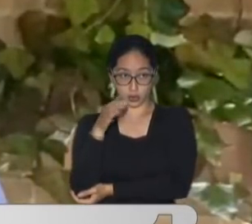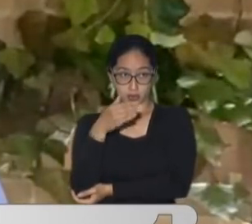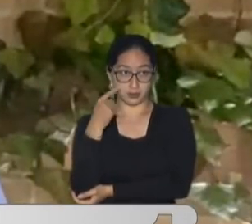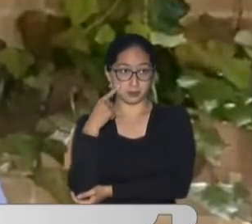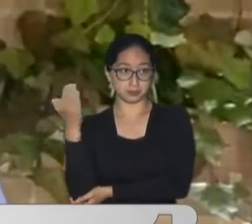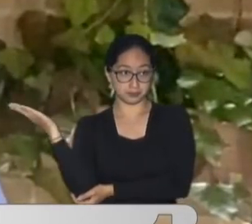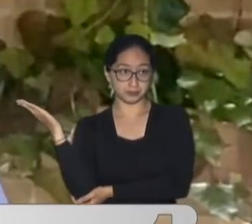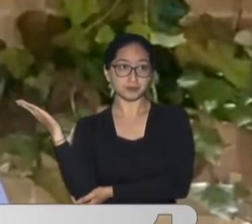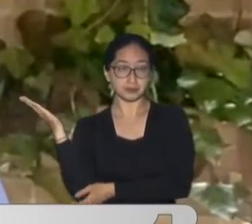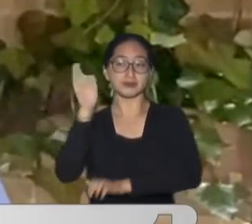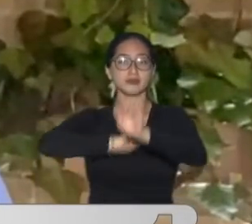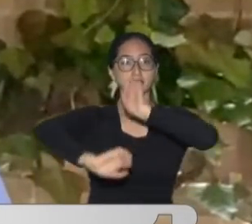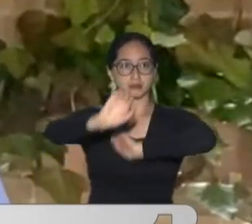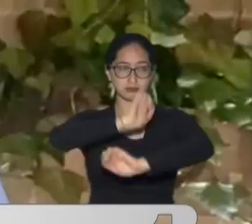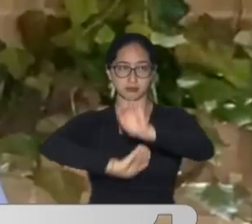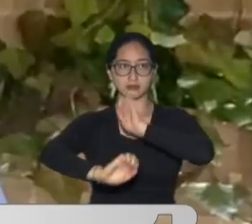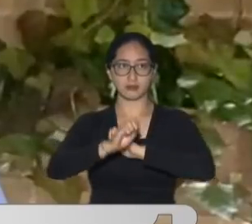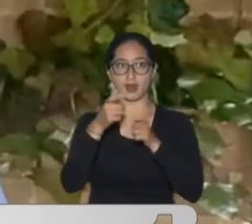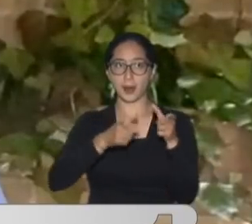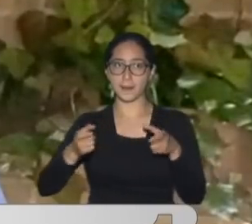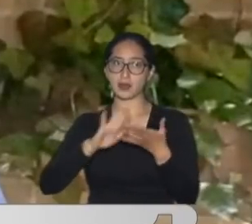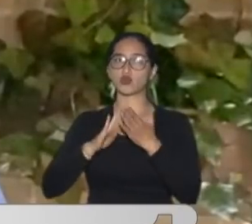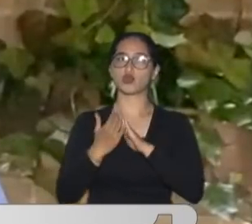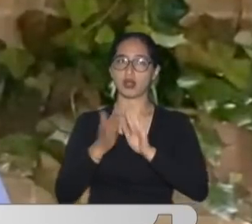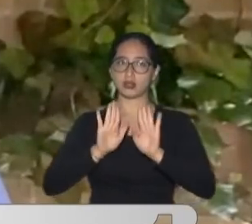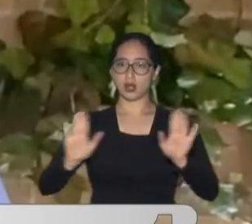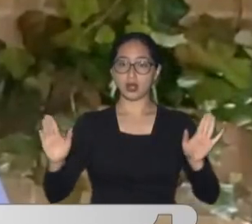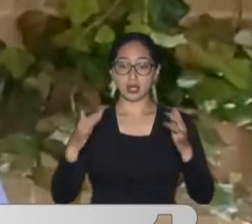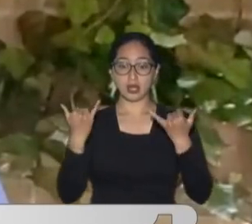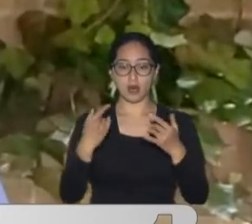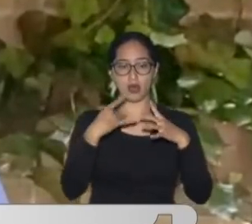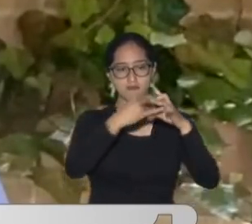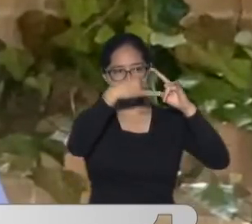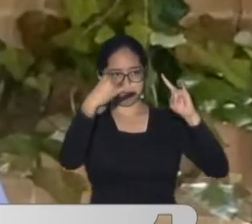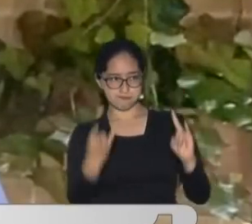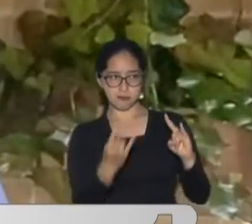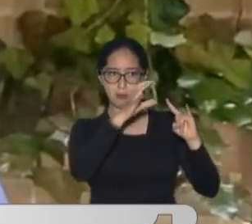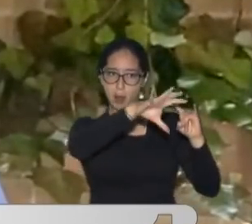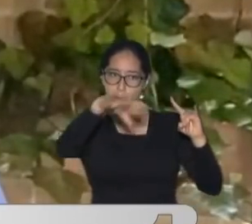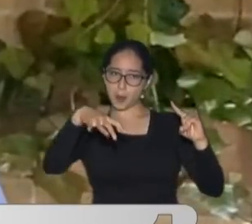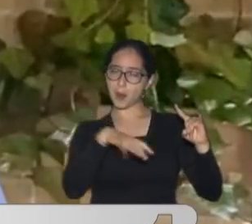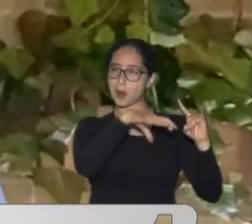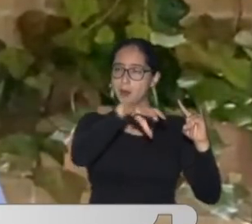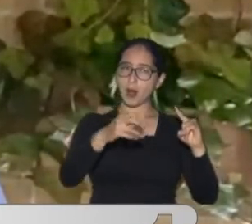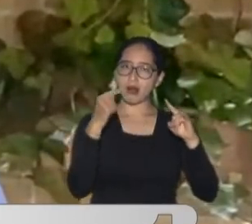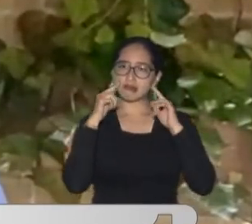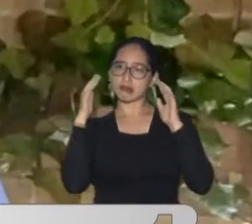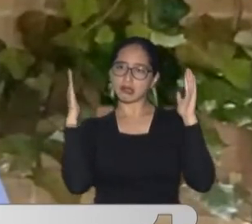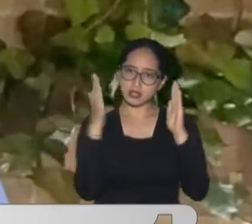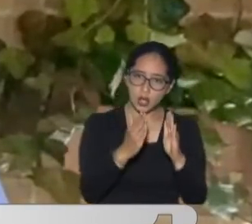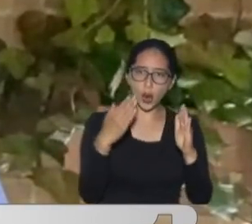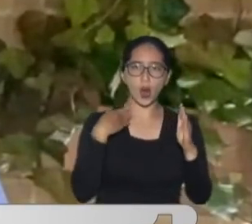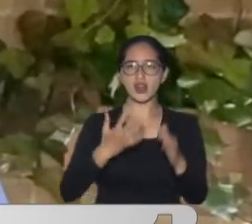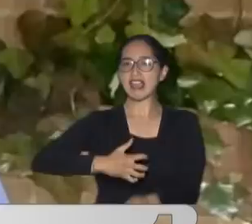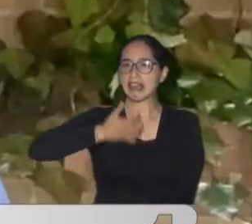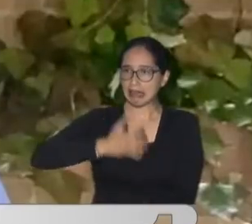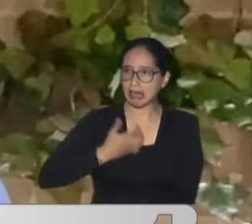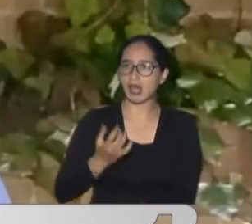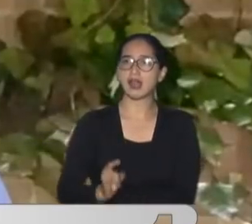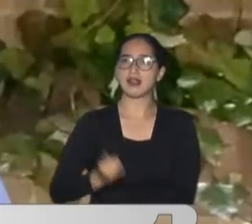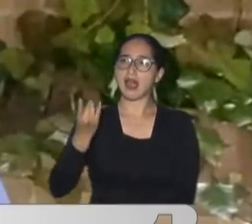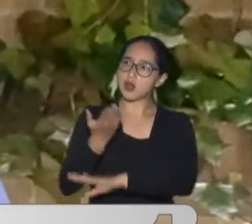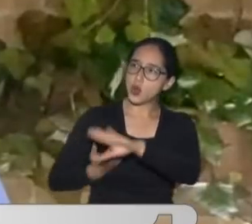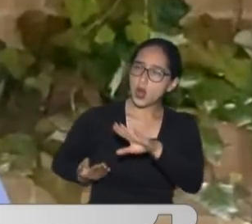funcionarios, 4 vehículos y 2 lugares de recepción, seguimiento y atención a las quejas, peticiones y consultas que